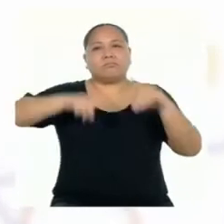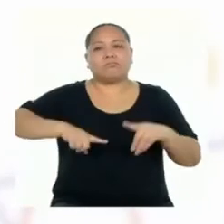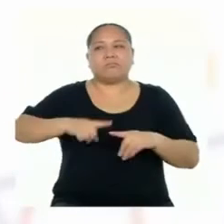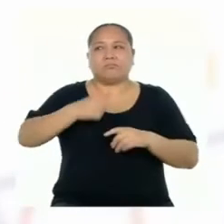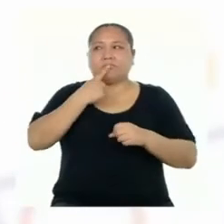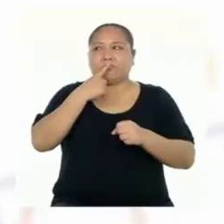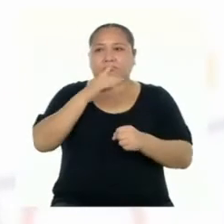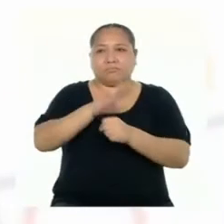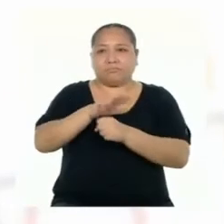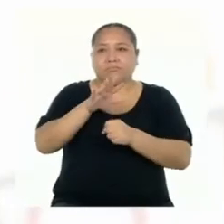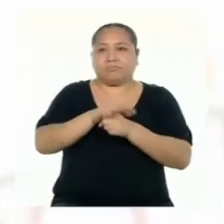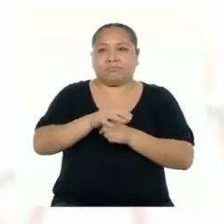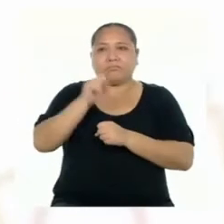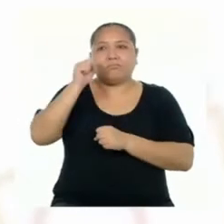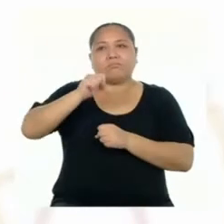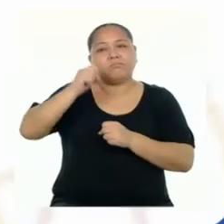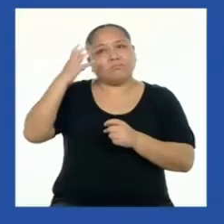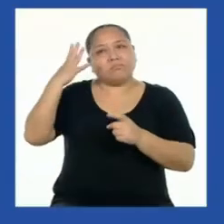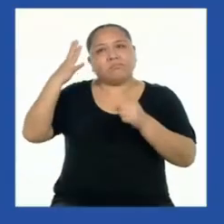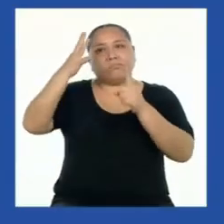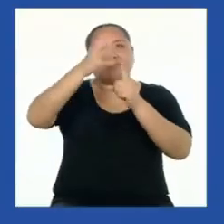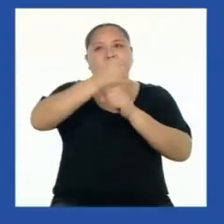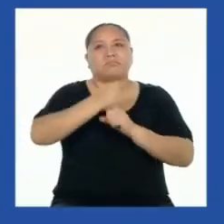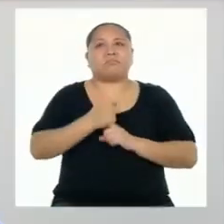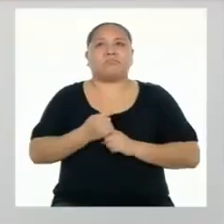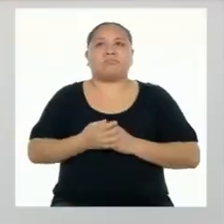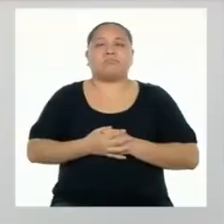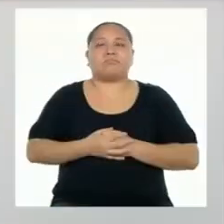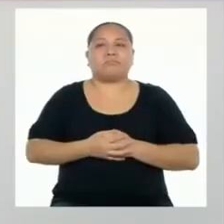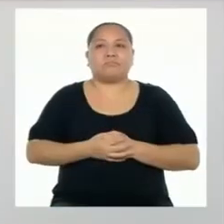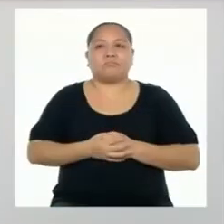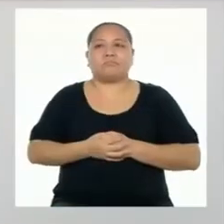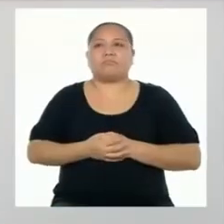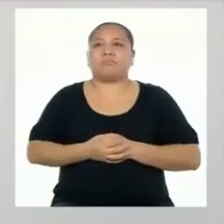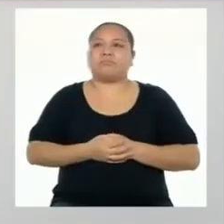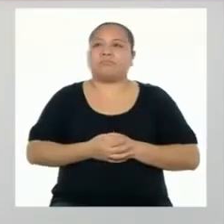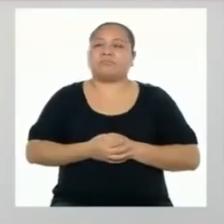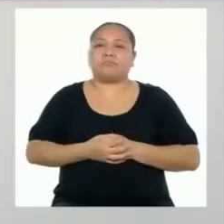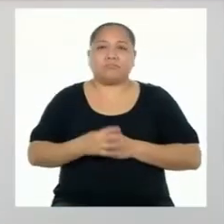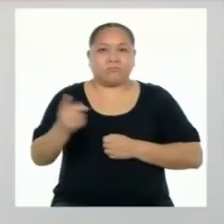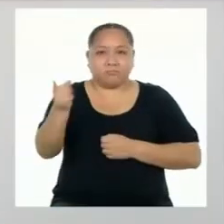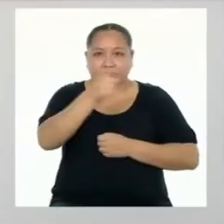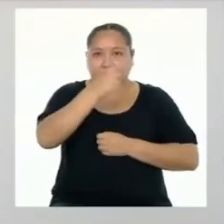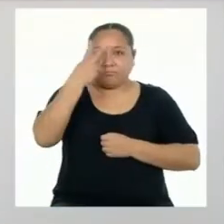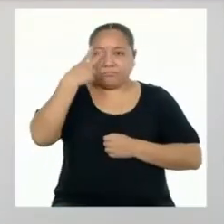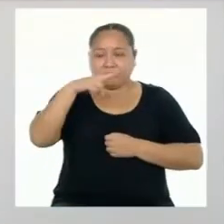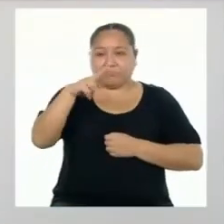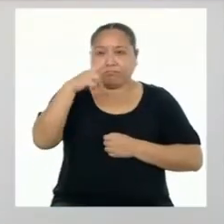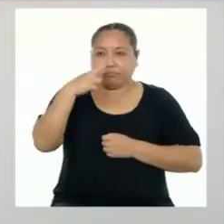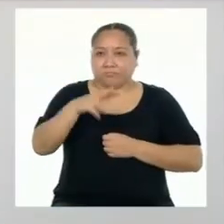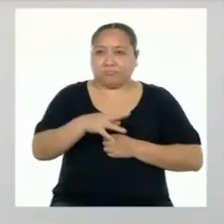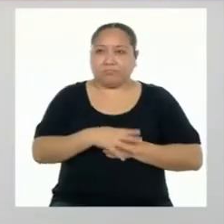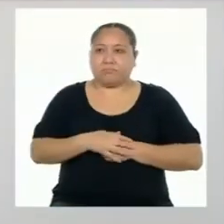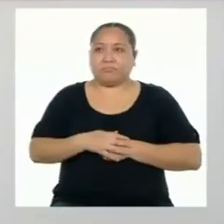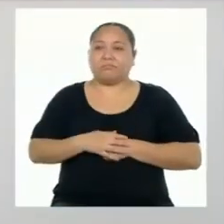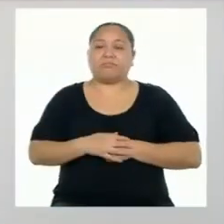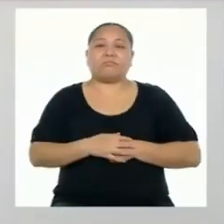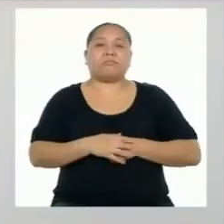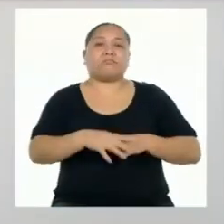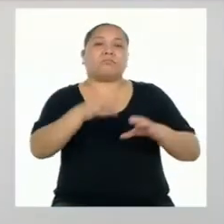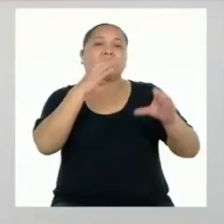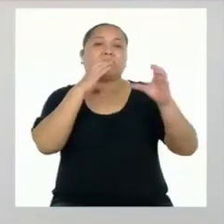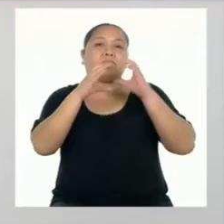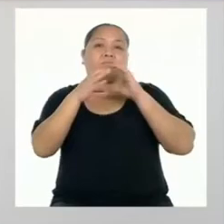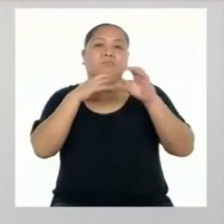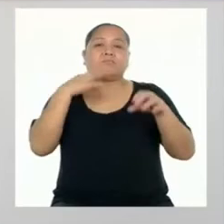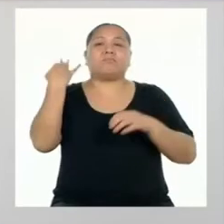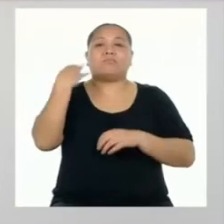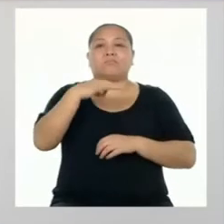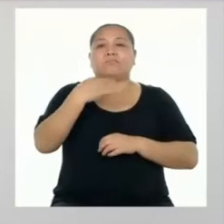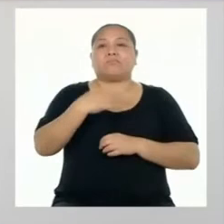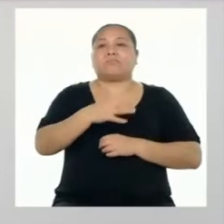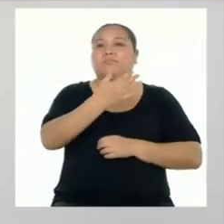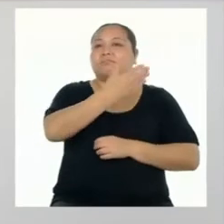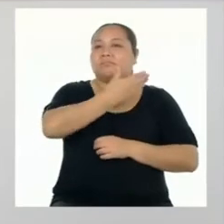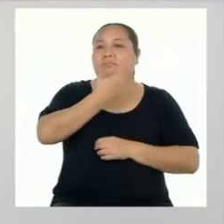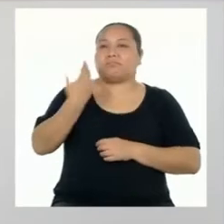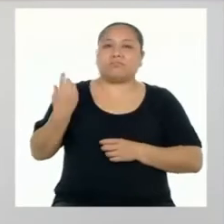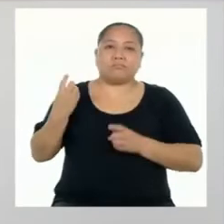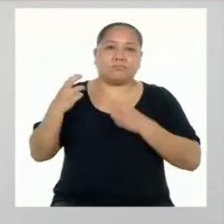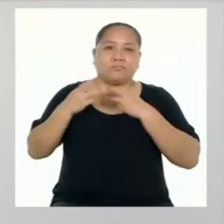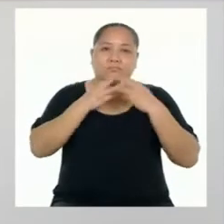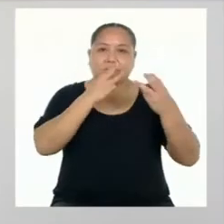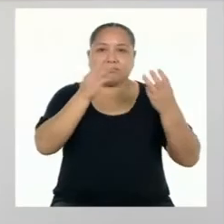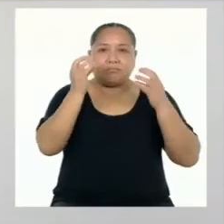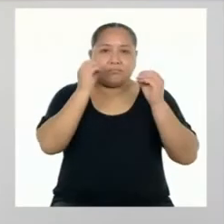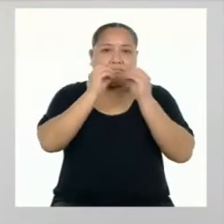nos comprometemos a cumplirlos. Como se están dando cuenta, el diálogo siempre será la mejor manera